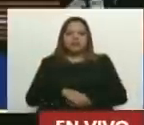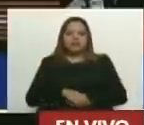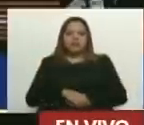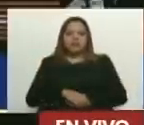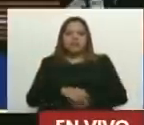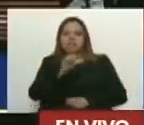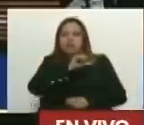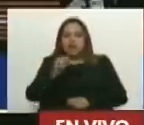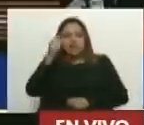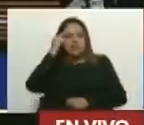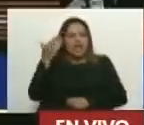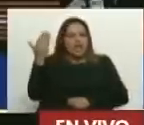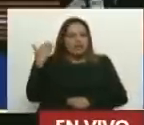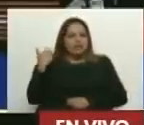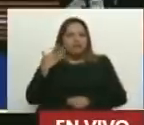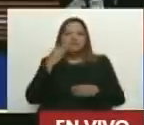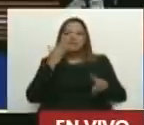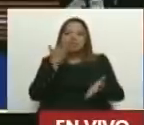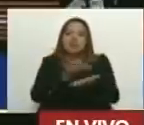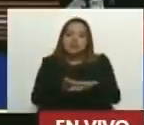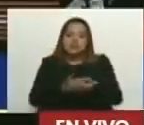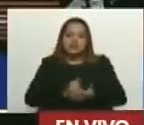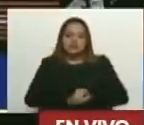semanas y días anteriores. Muchas gracias.